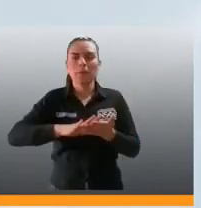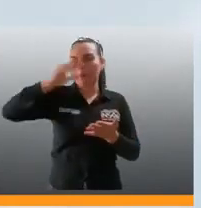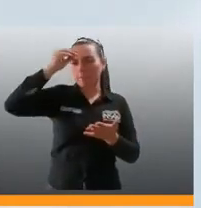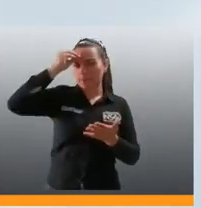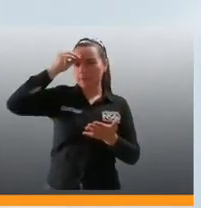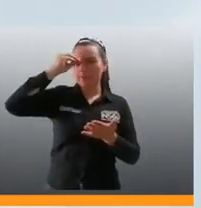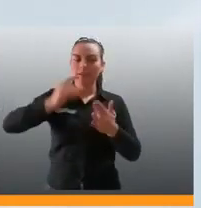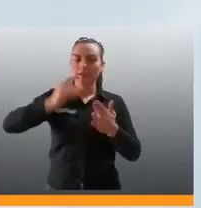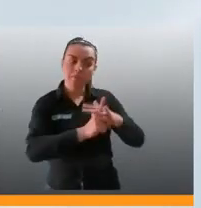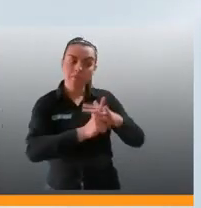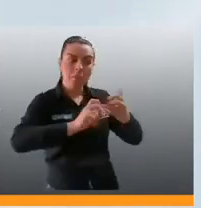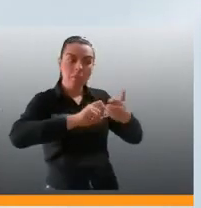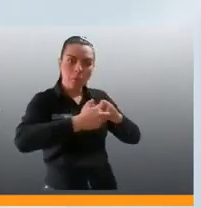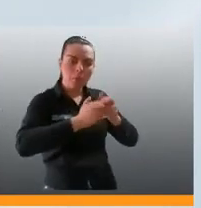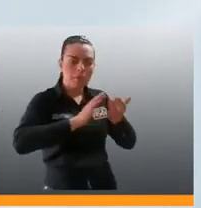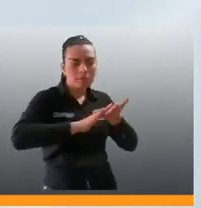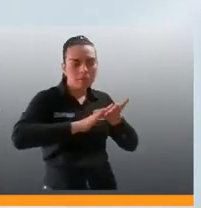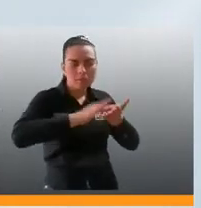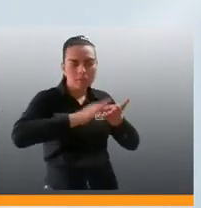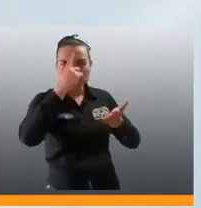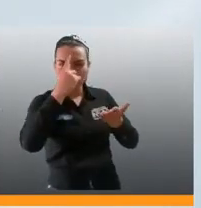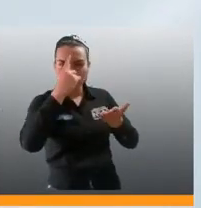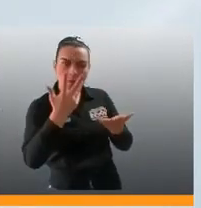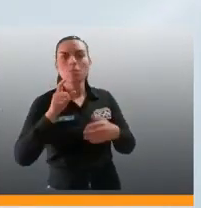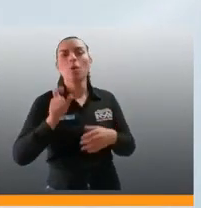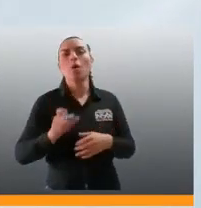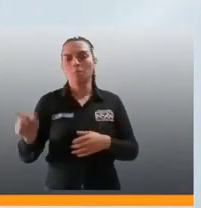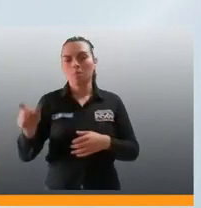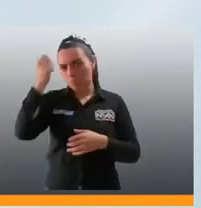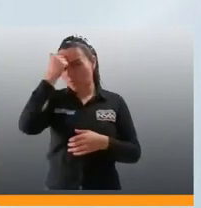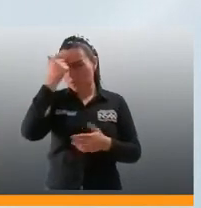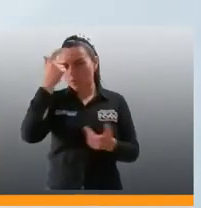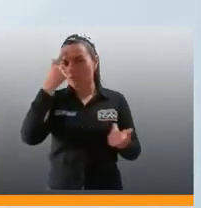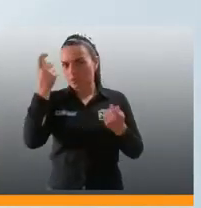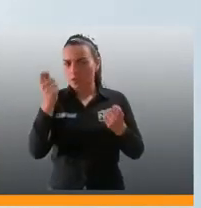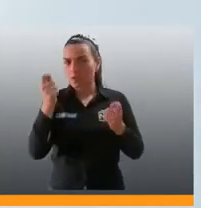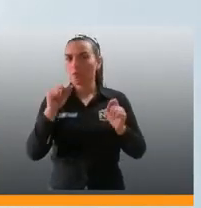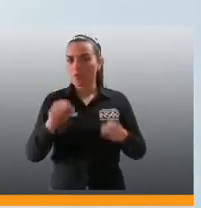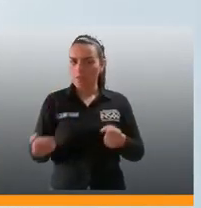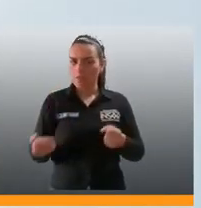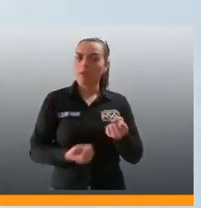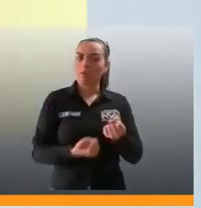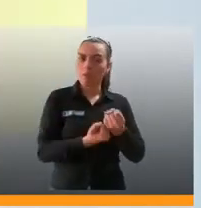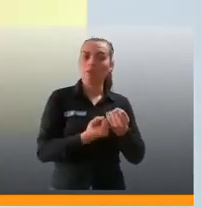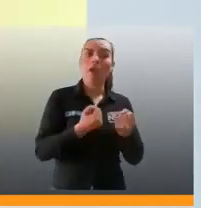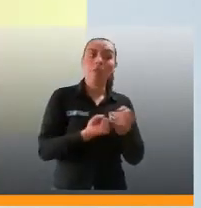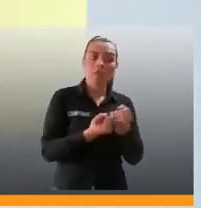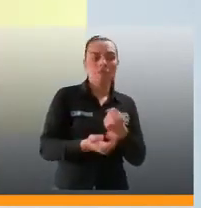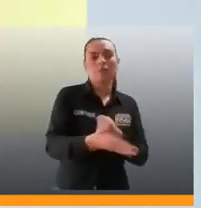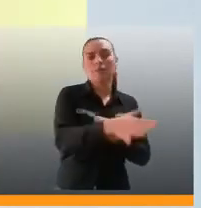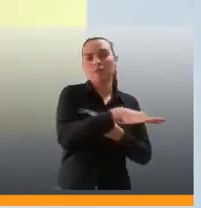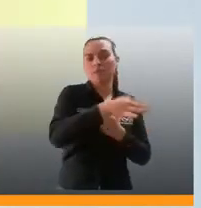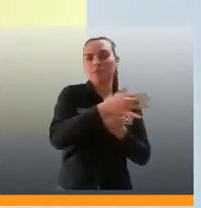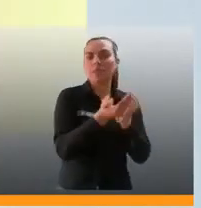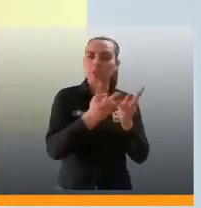que los profesores pueden aplicar y que pueden contribuir al aprendizaje de los estudiantes.